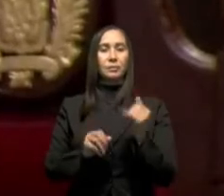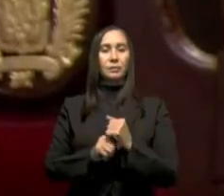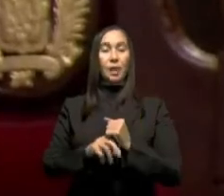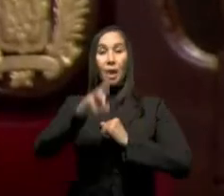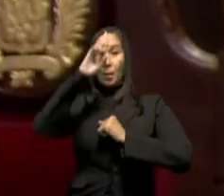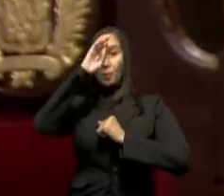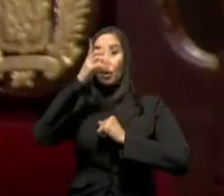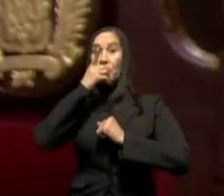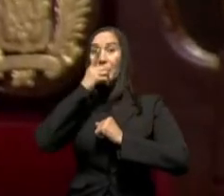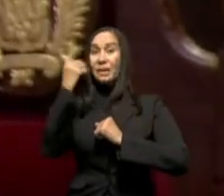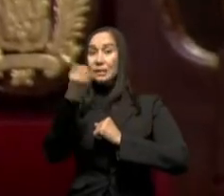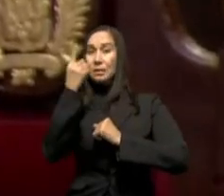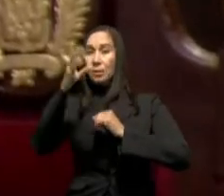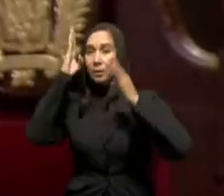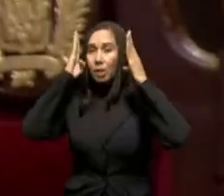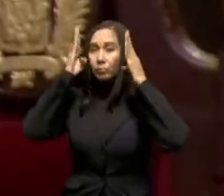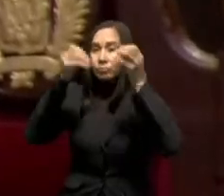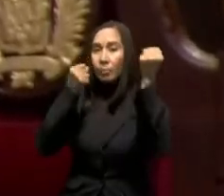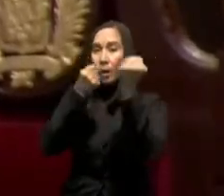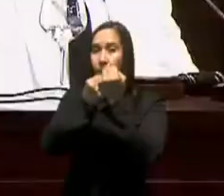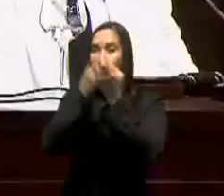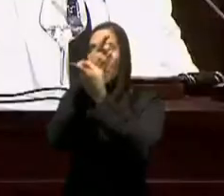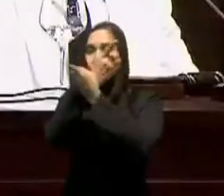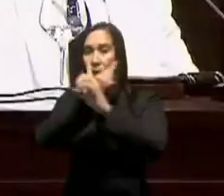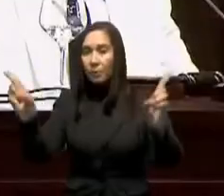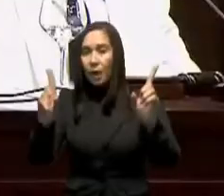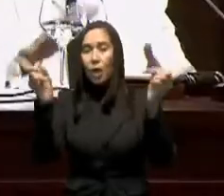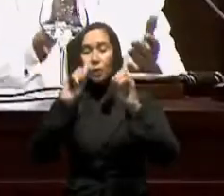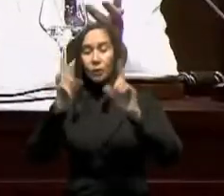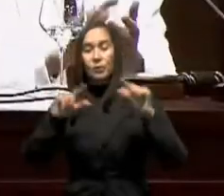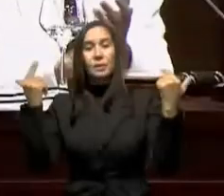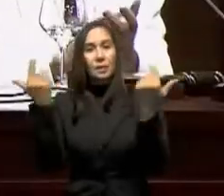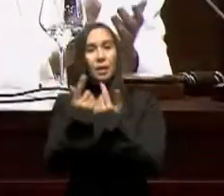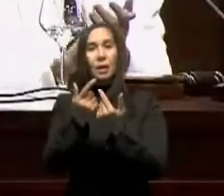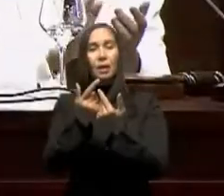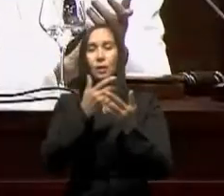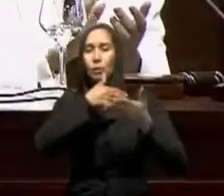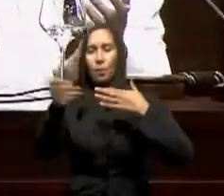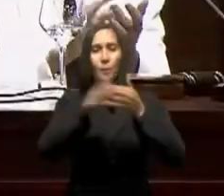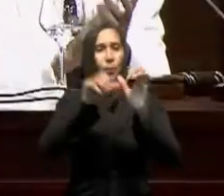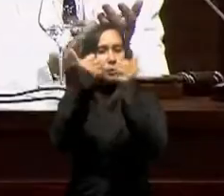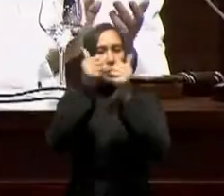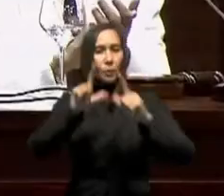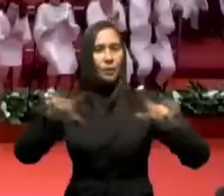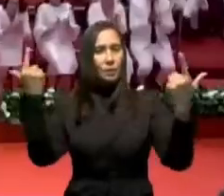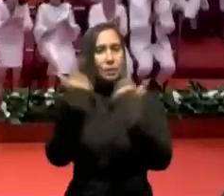siempre del lado de la democracia, donde sea, cuando sea y ante quien sea.